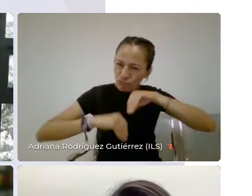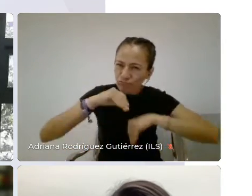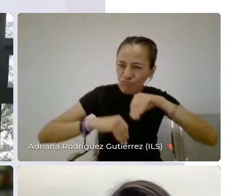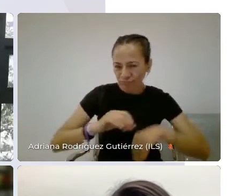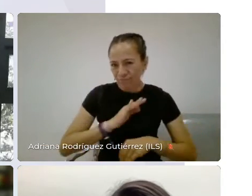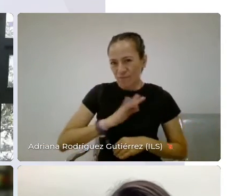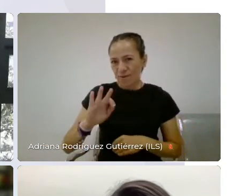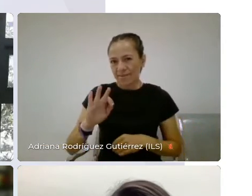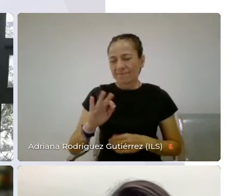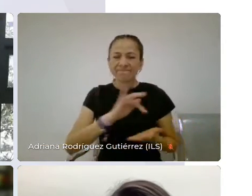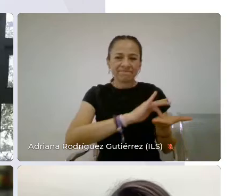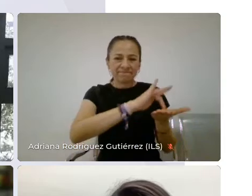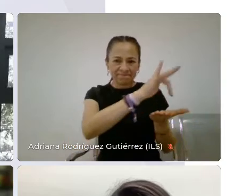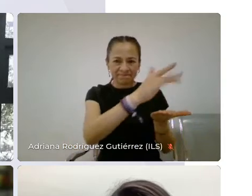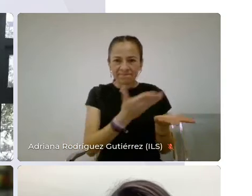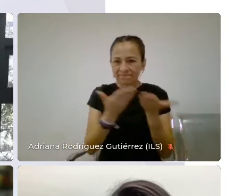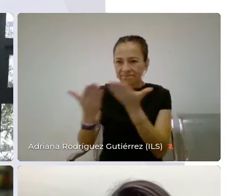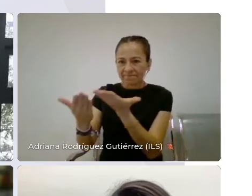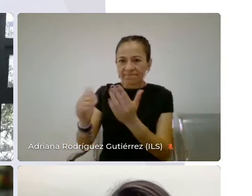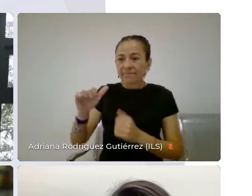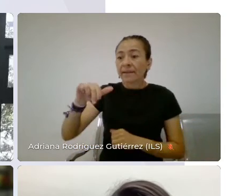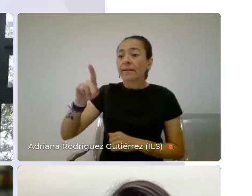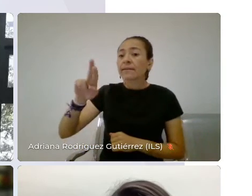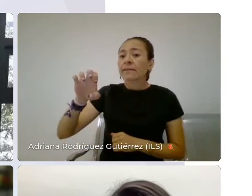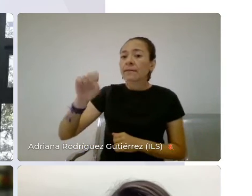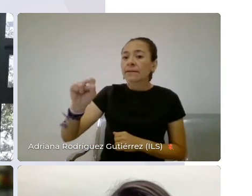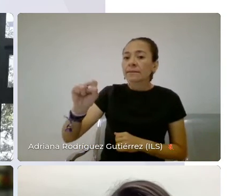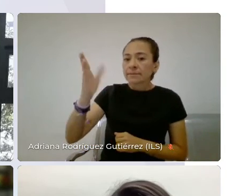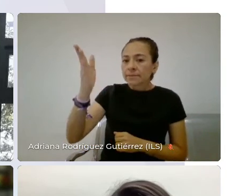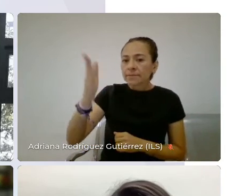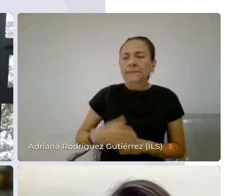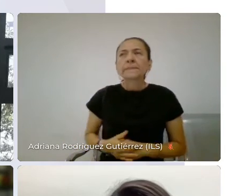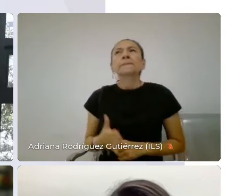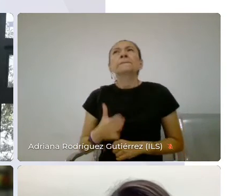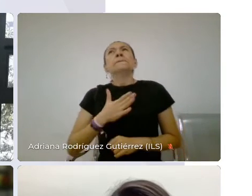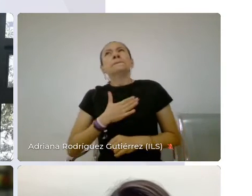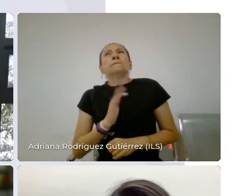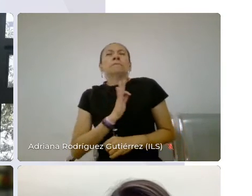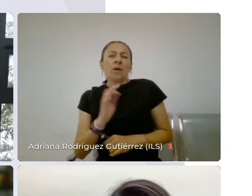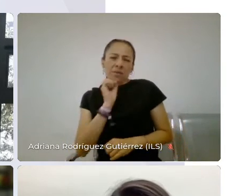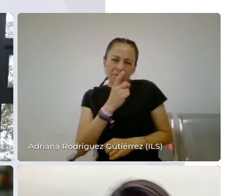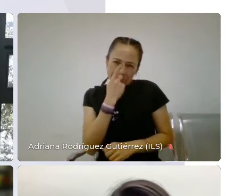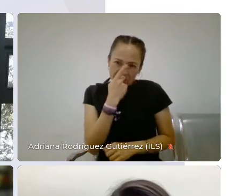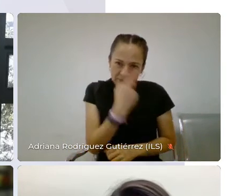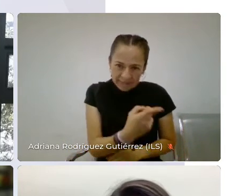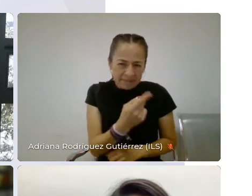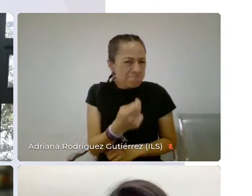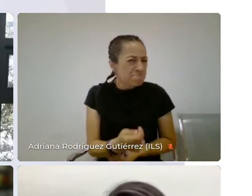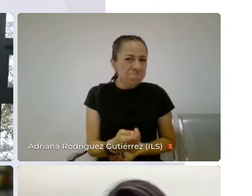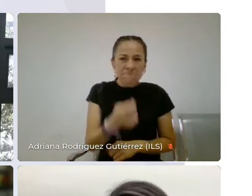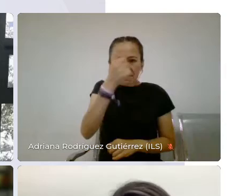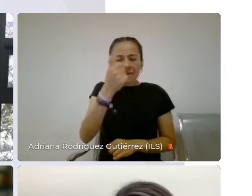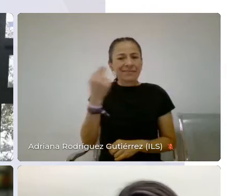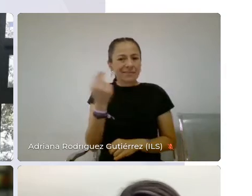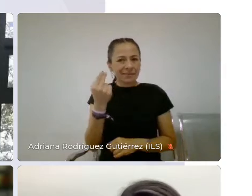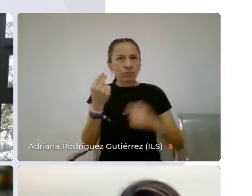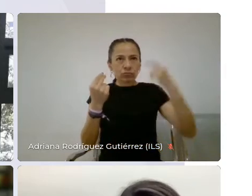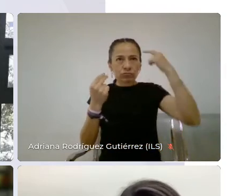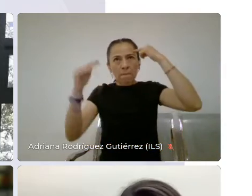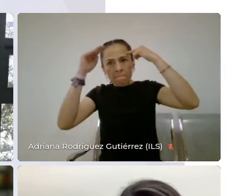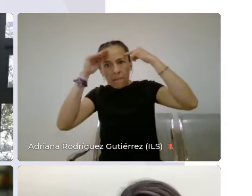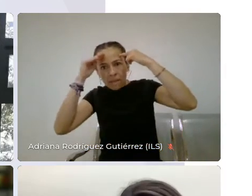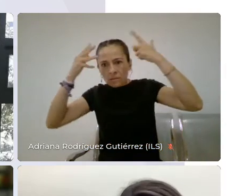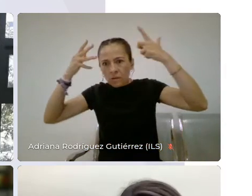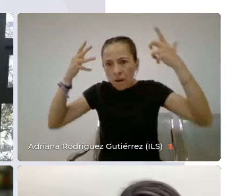Sí, gracias. Bueno, yo pensaría que tenemos que empezar por ser congruentes e incluir